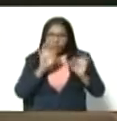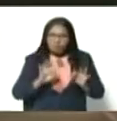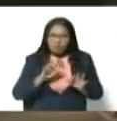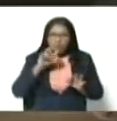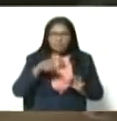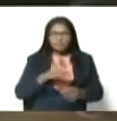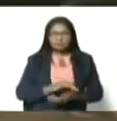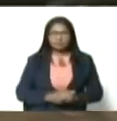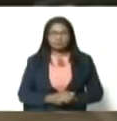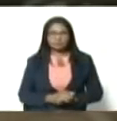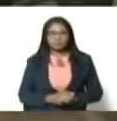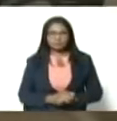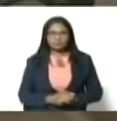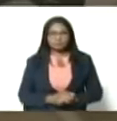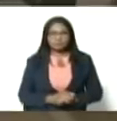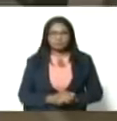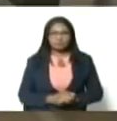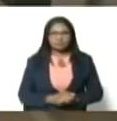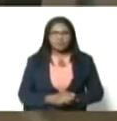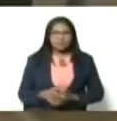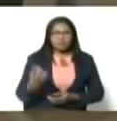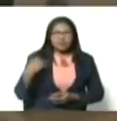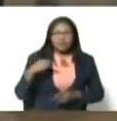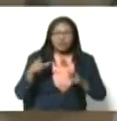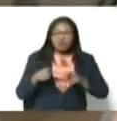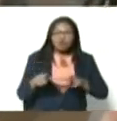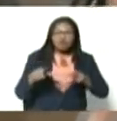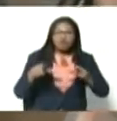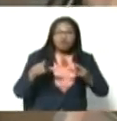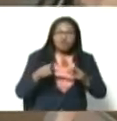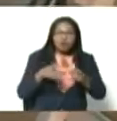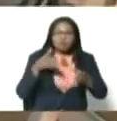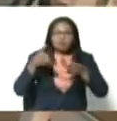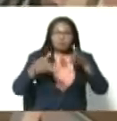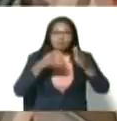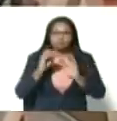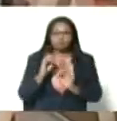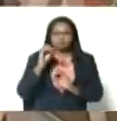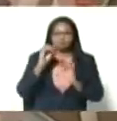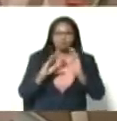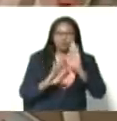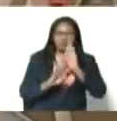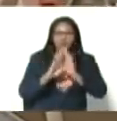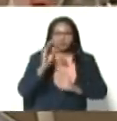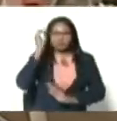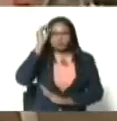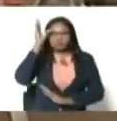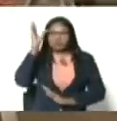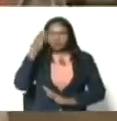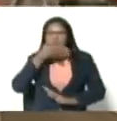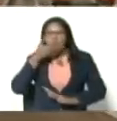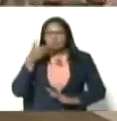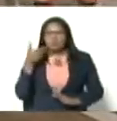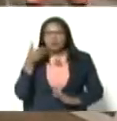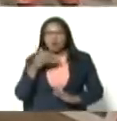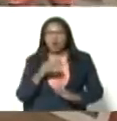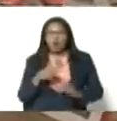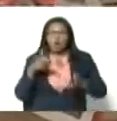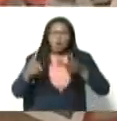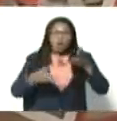El diseño que tenemos en estos vagones hoy es superior a los diseños que hemos tenido incluso en trenes